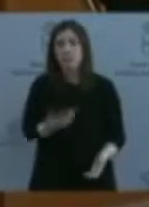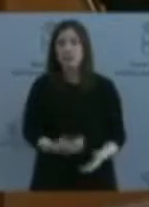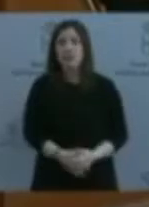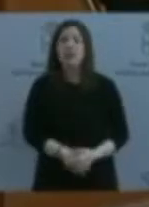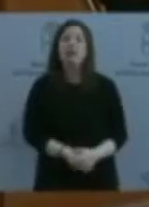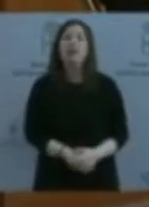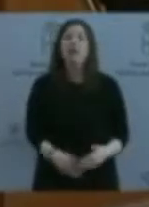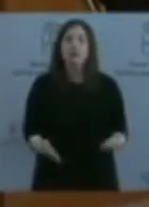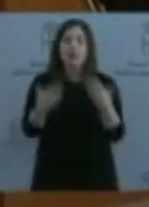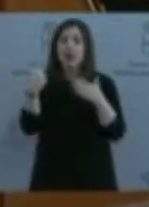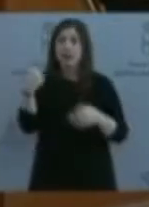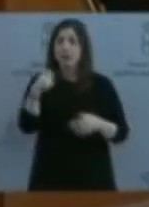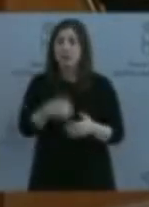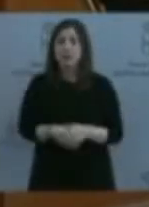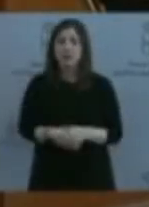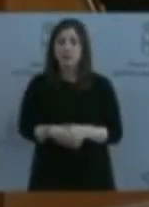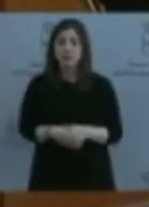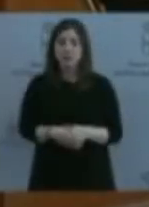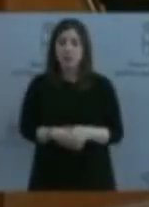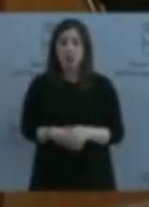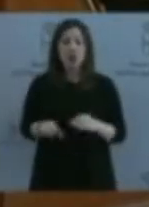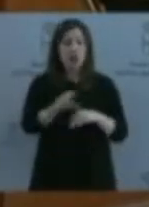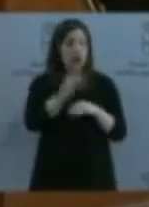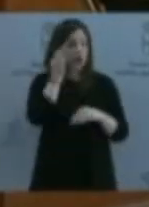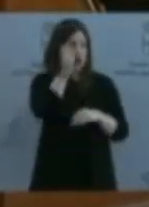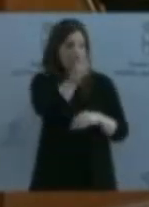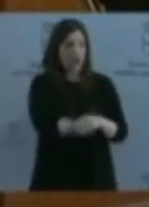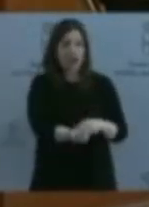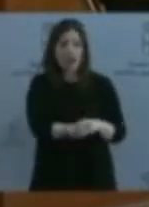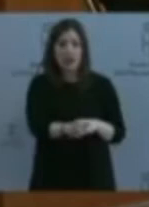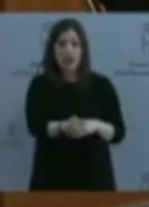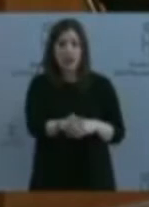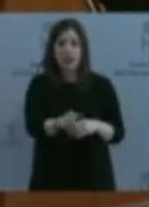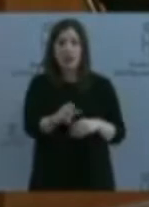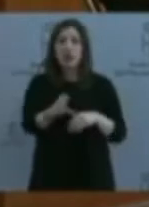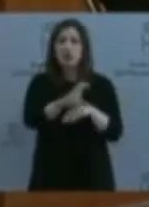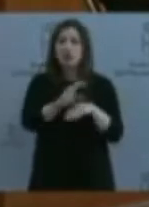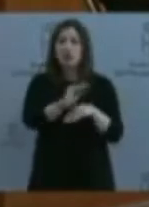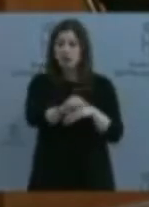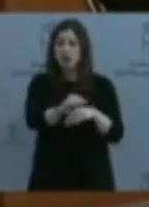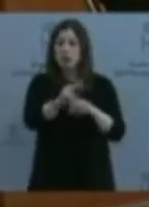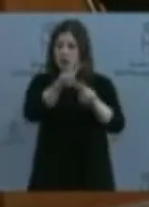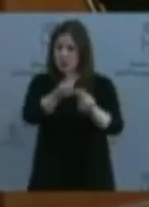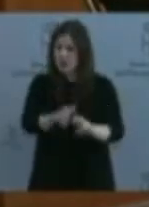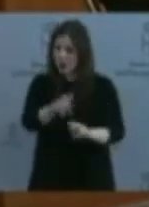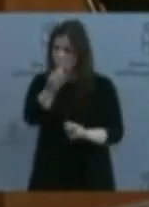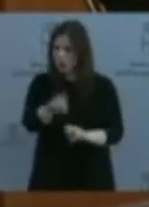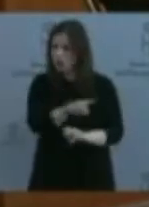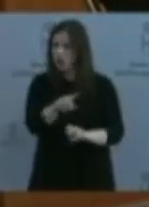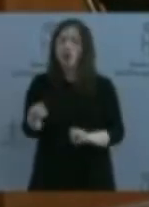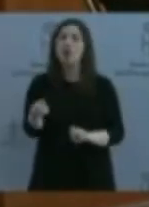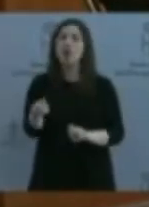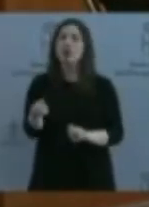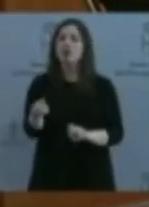Señora consellera, abrió la so consellería la investigación pertinente ante les denuncies feches dende extremados ámbitos para saber si la Iglesia